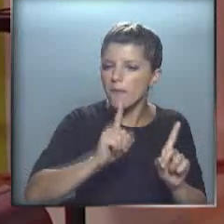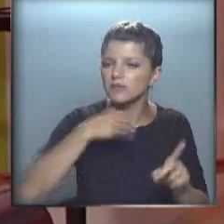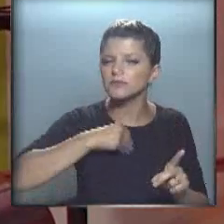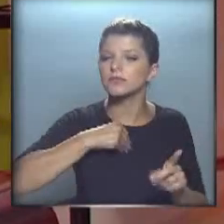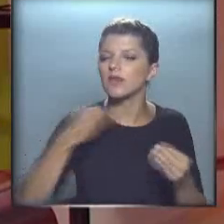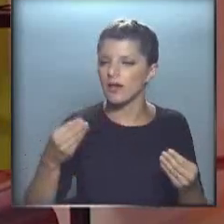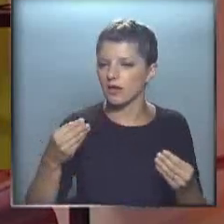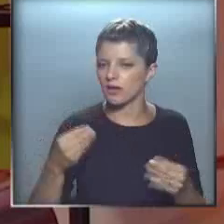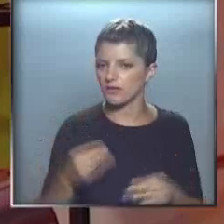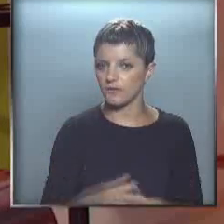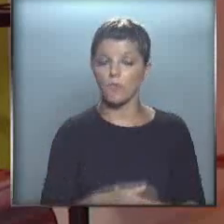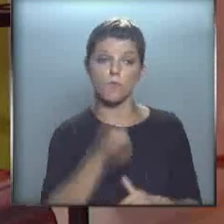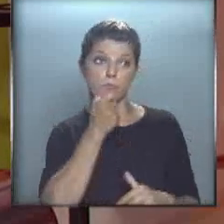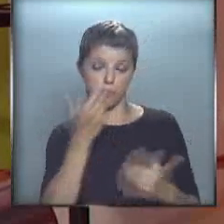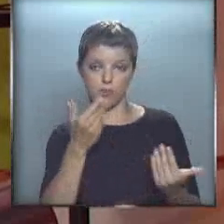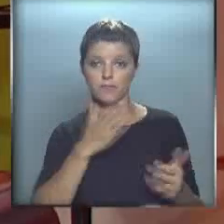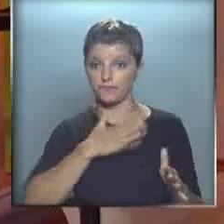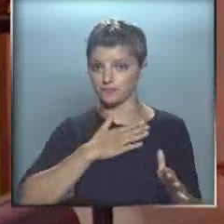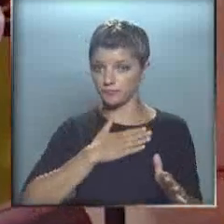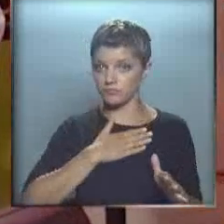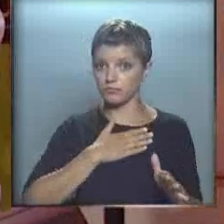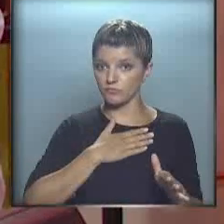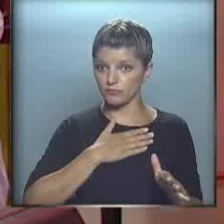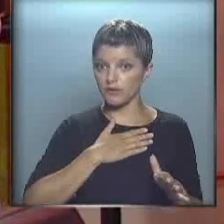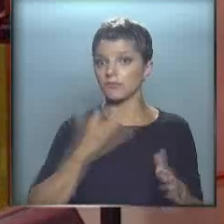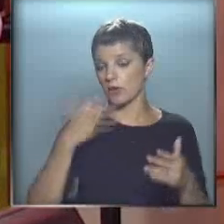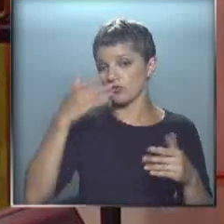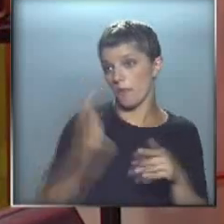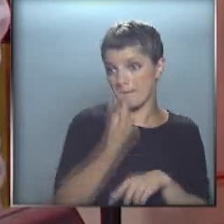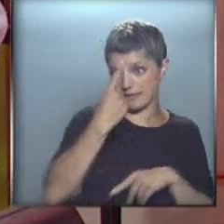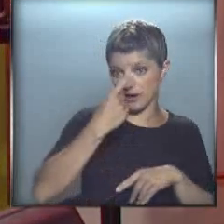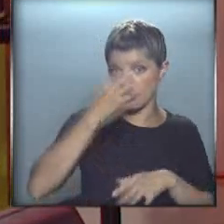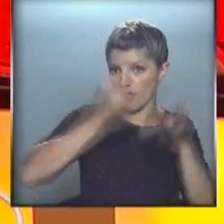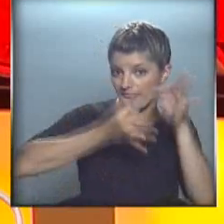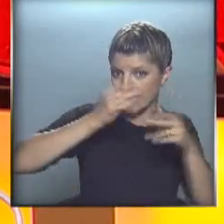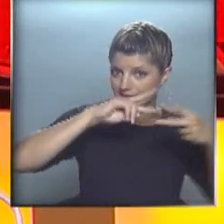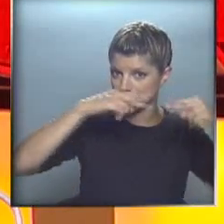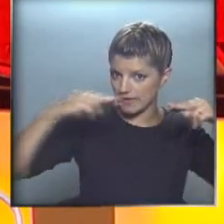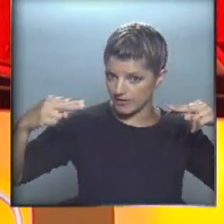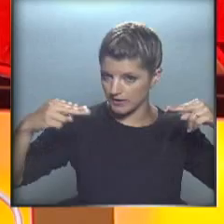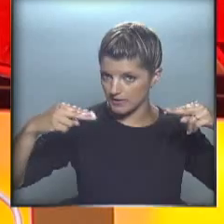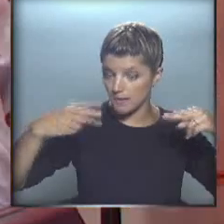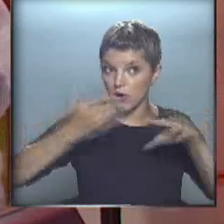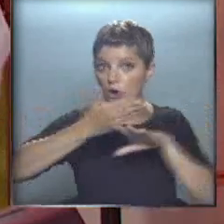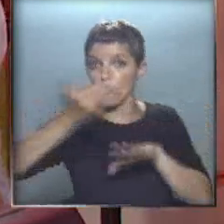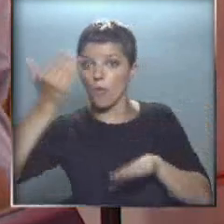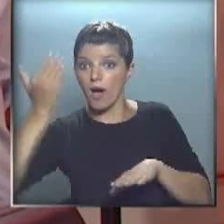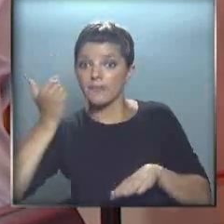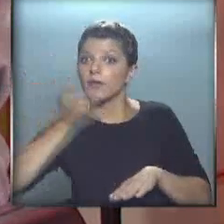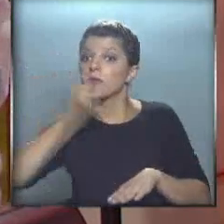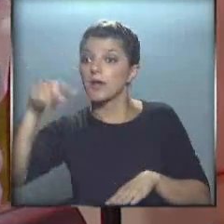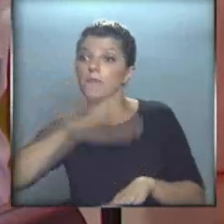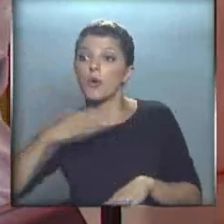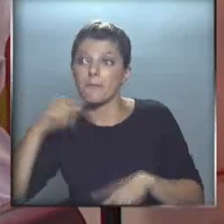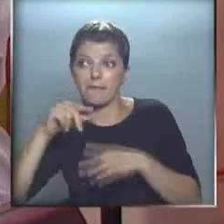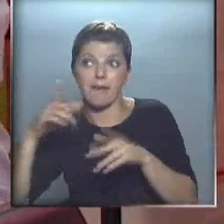En mi caso, a partir de lo que le respondía, fue un análisis genético, a partir de que no había fotos mías de embarazado de la supuesta